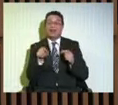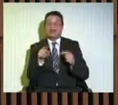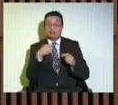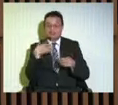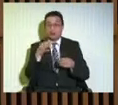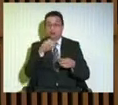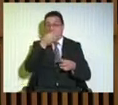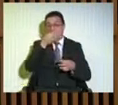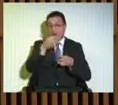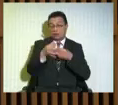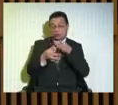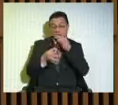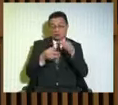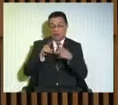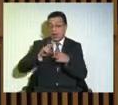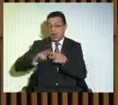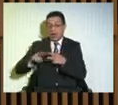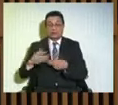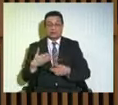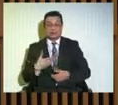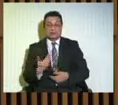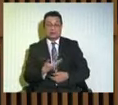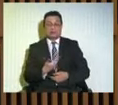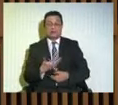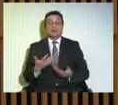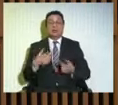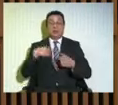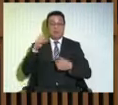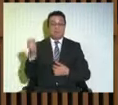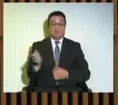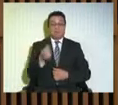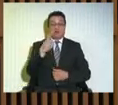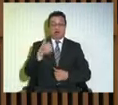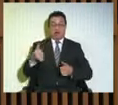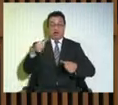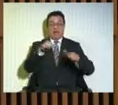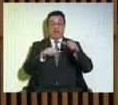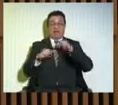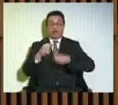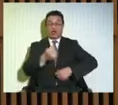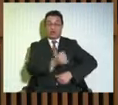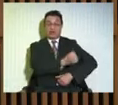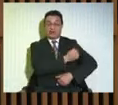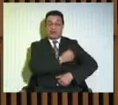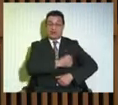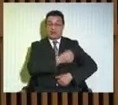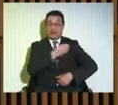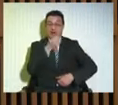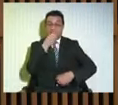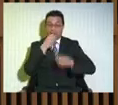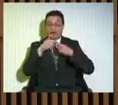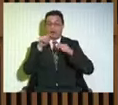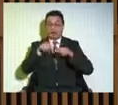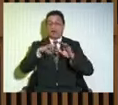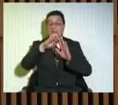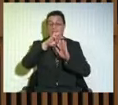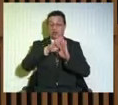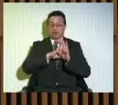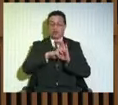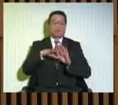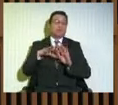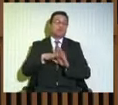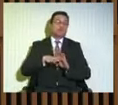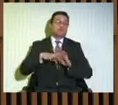hemos estado haciendo? Primero, el laboratorio gastronómico. Este es un proyecto que para nosotros es